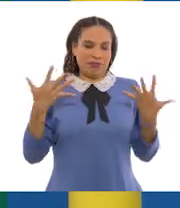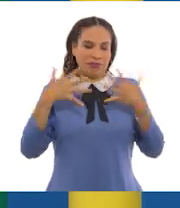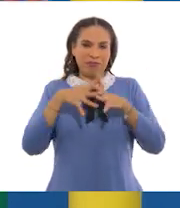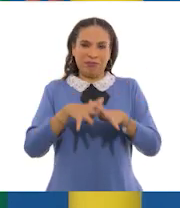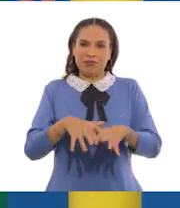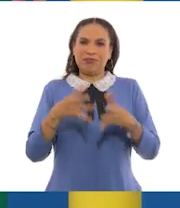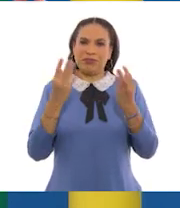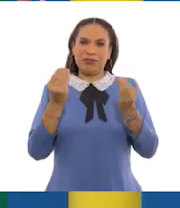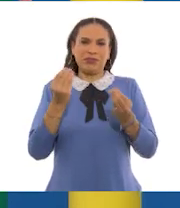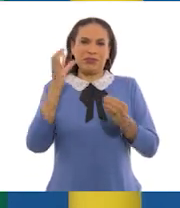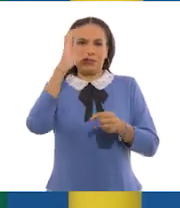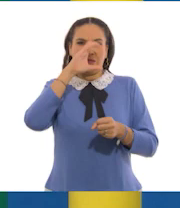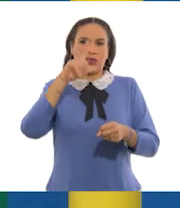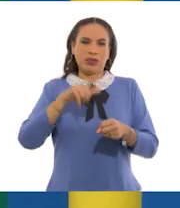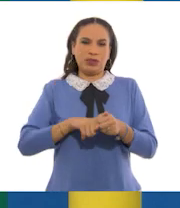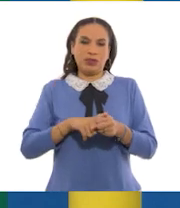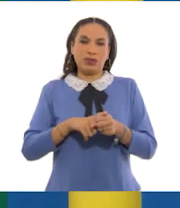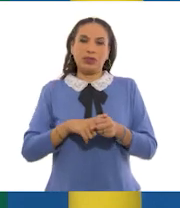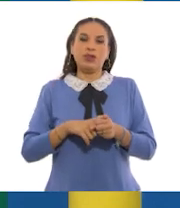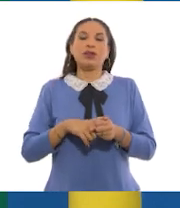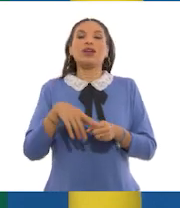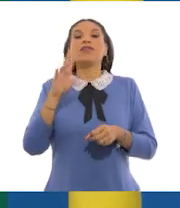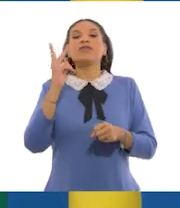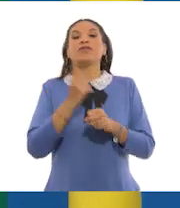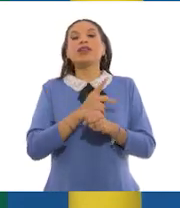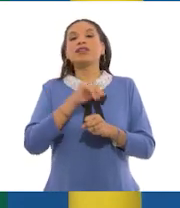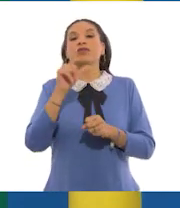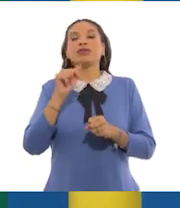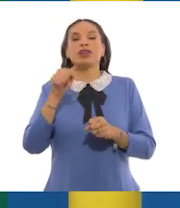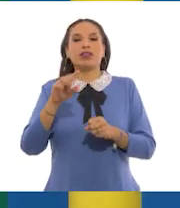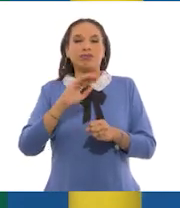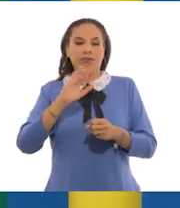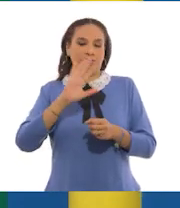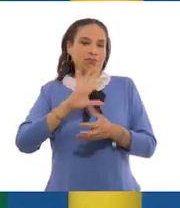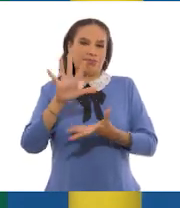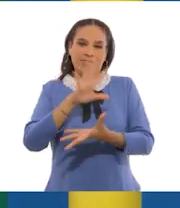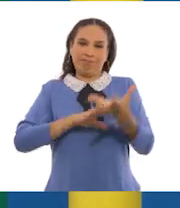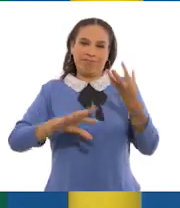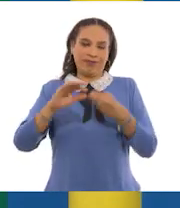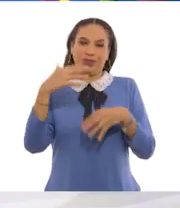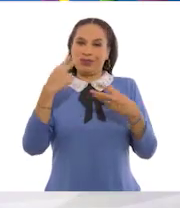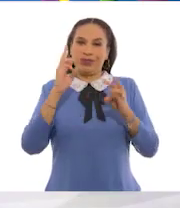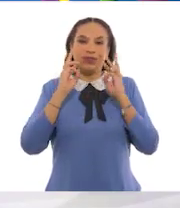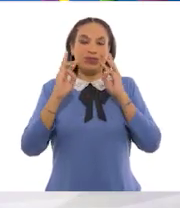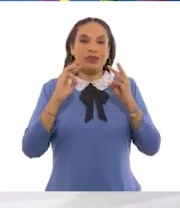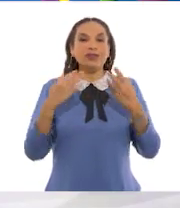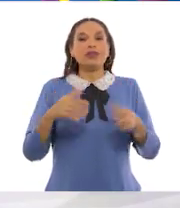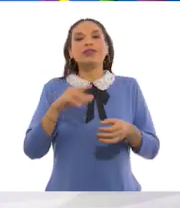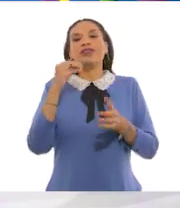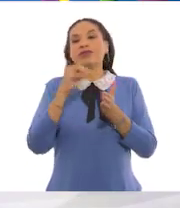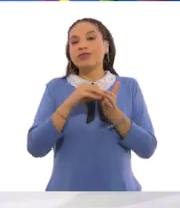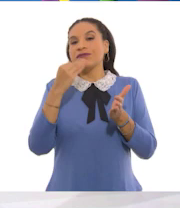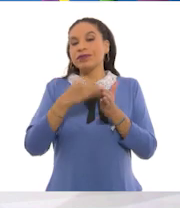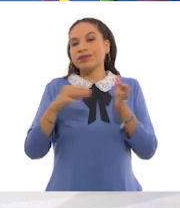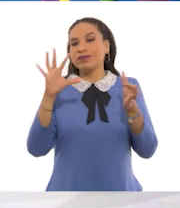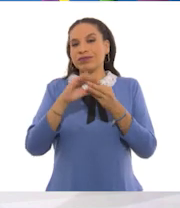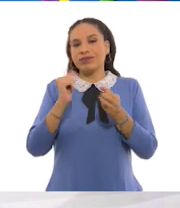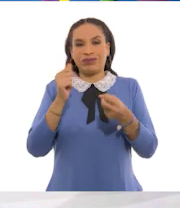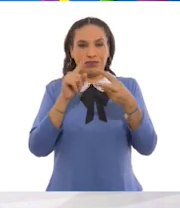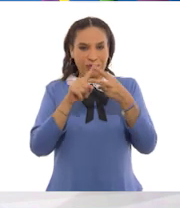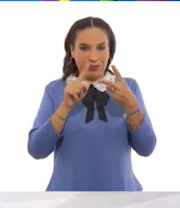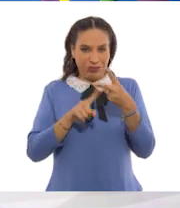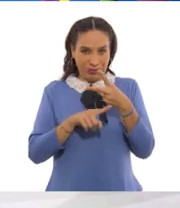mezcolanza de muchas culturas. Bueno, ya lo que ocurrió en la Nueva España fue algo wow. Y todavía nos falta hablar de otras